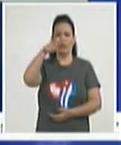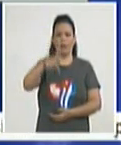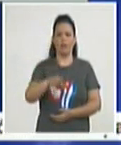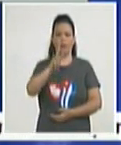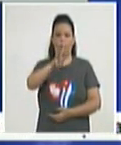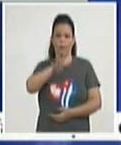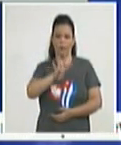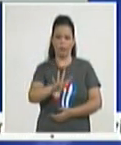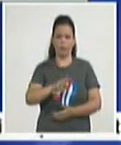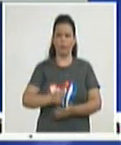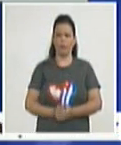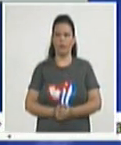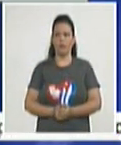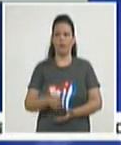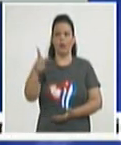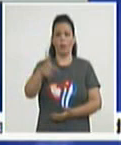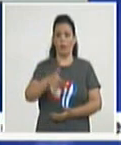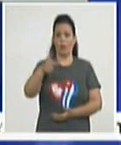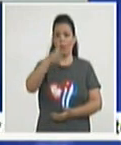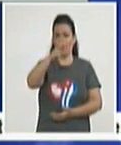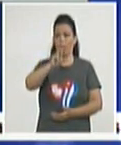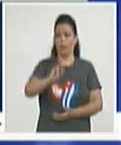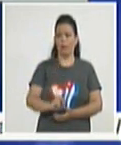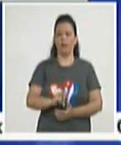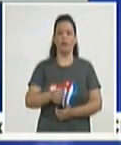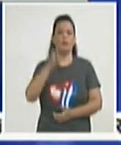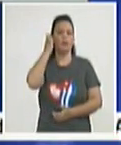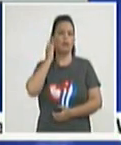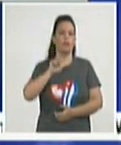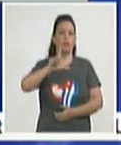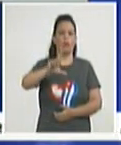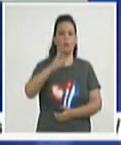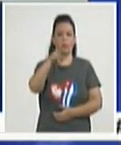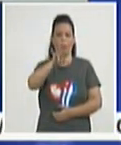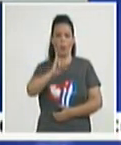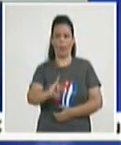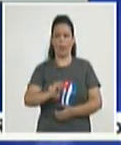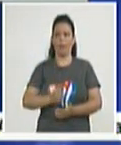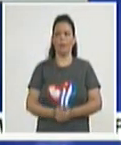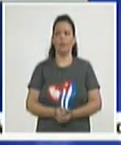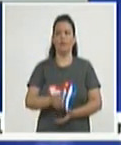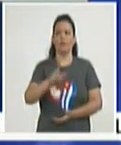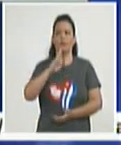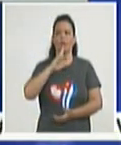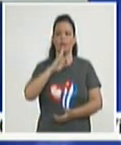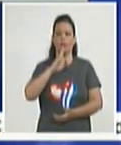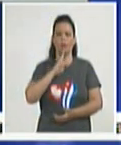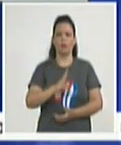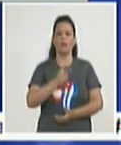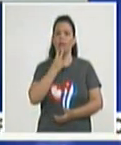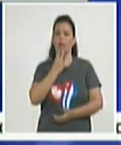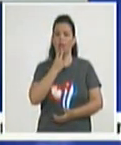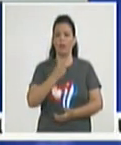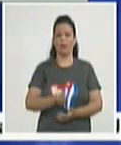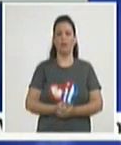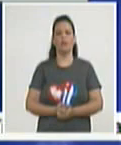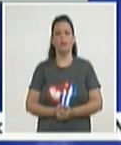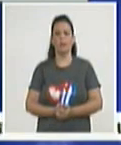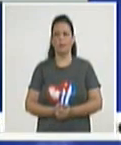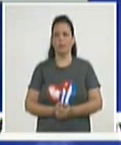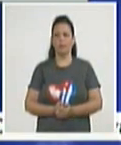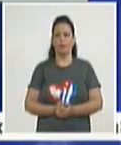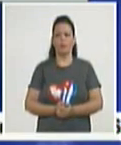Jimaguayú 20, Florida 16, Vertientes 14, Céspedes 7 y Guaymaro solo